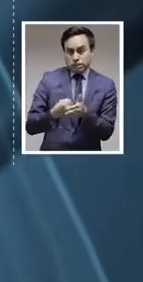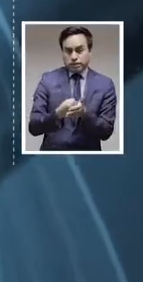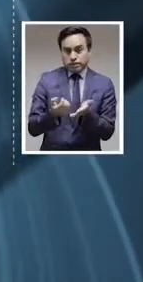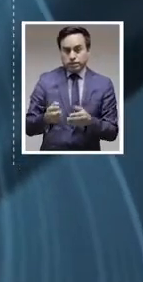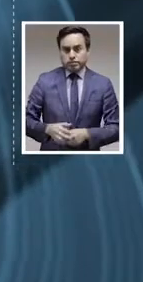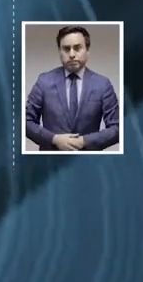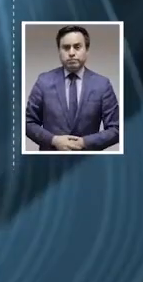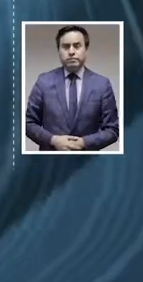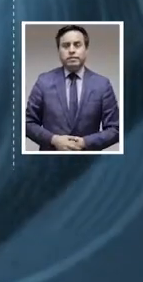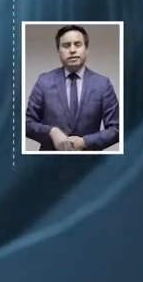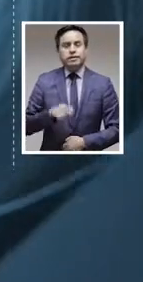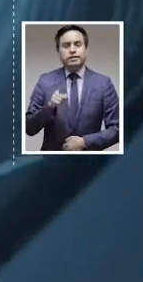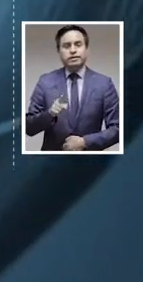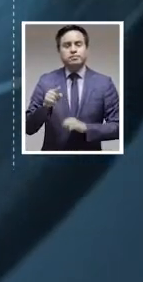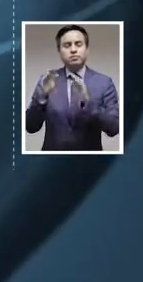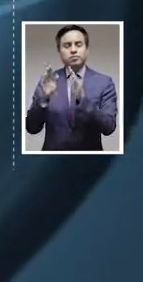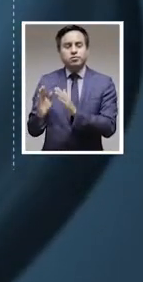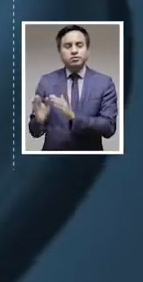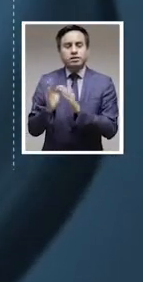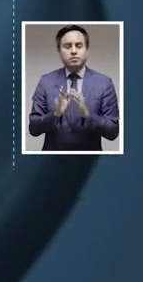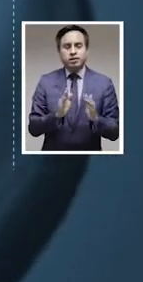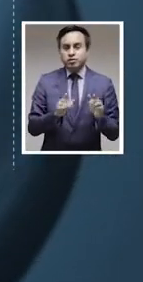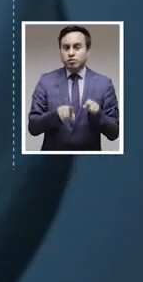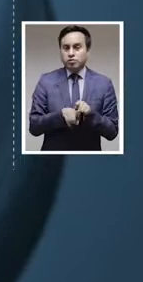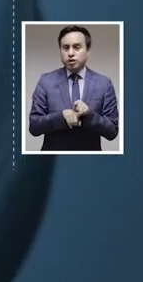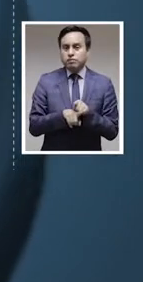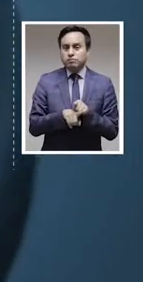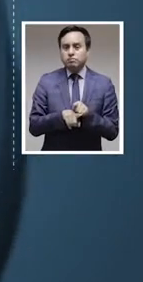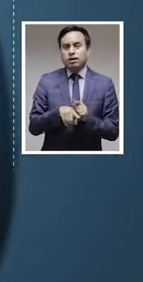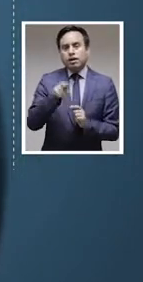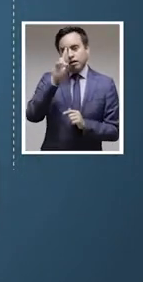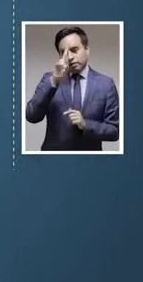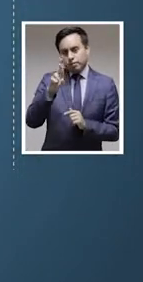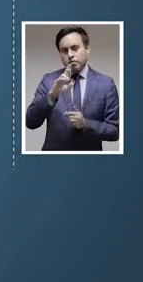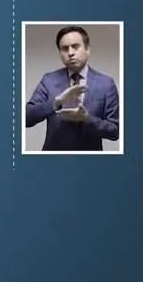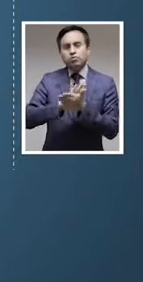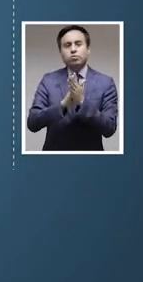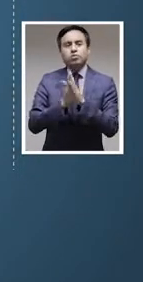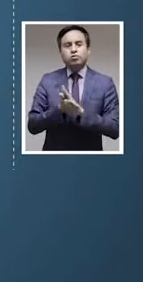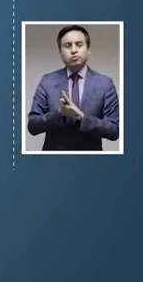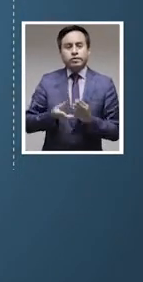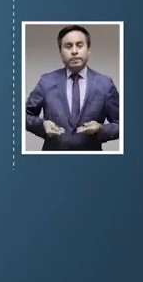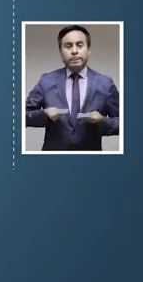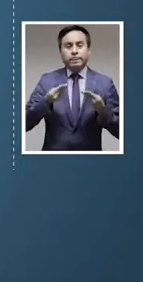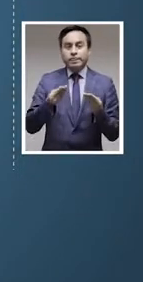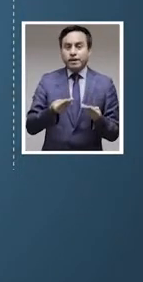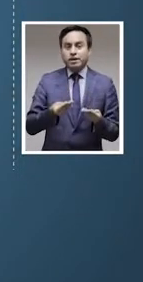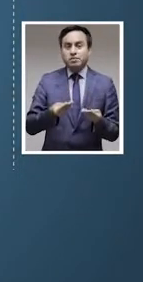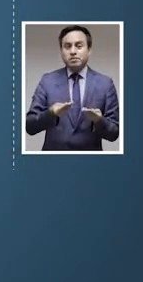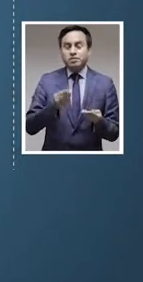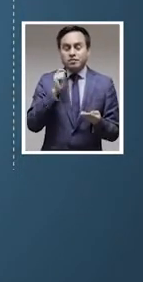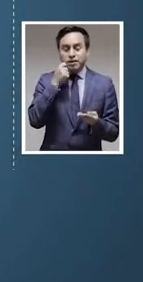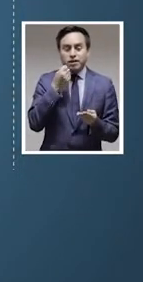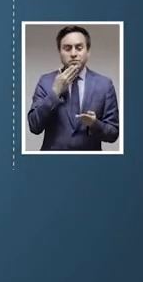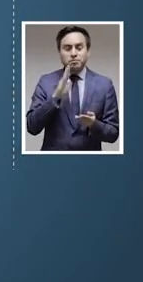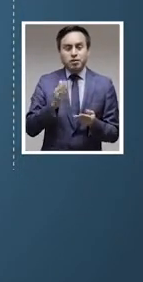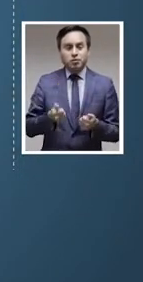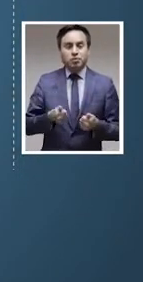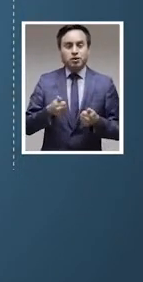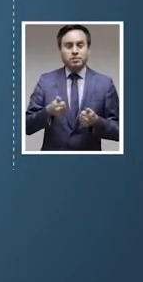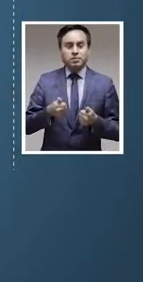accidente. Este ordenamiento, respetado por todos, puede producir una gran